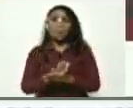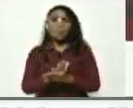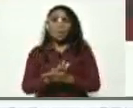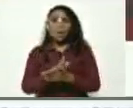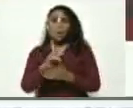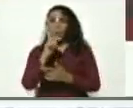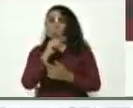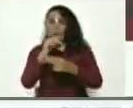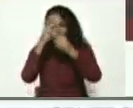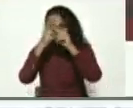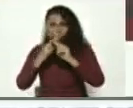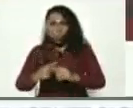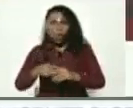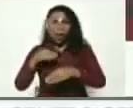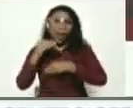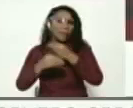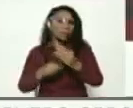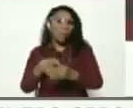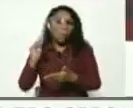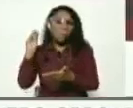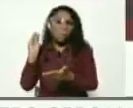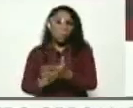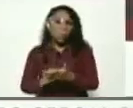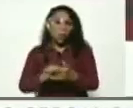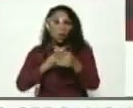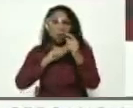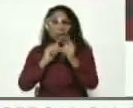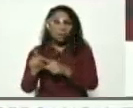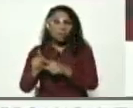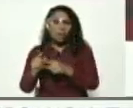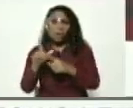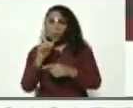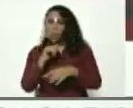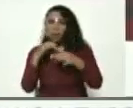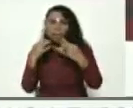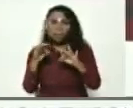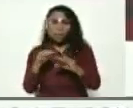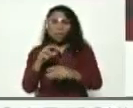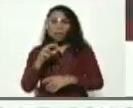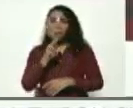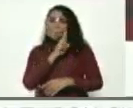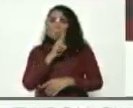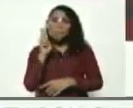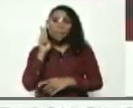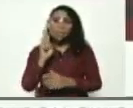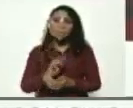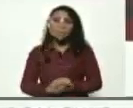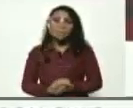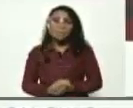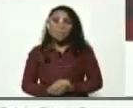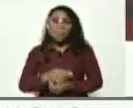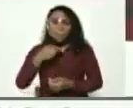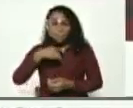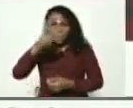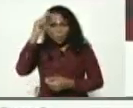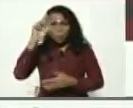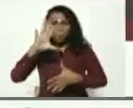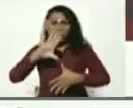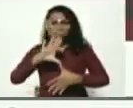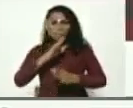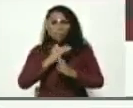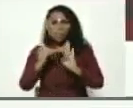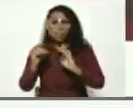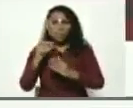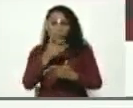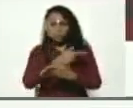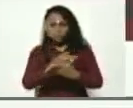deshonor infligidos por esa desnaturalizada madrastra. Para el americano meridional que